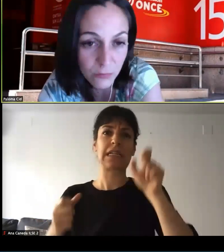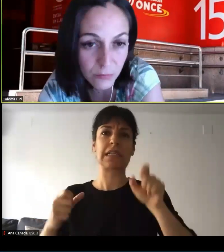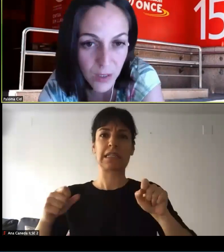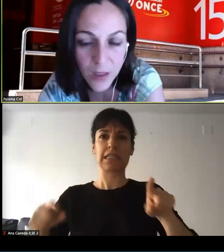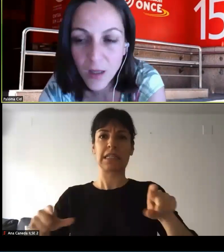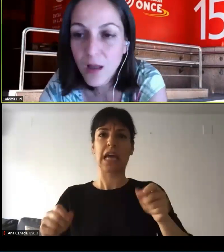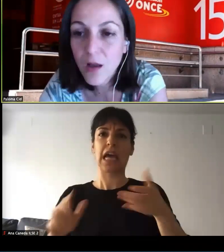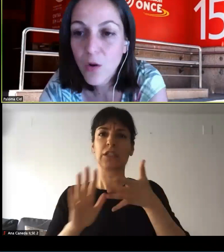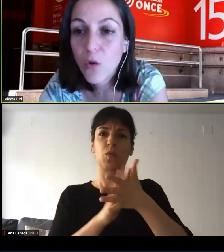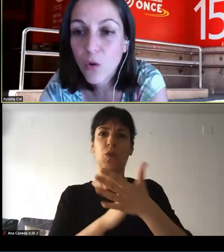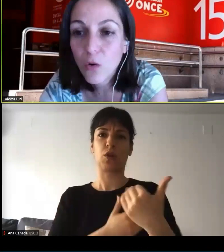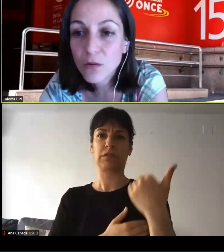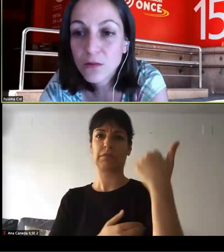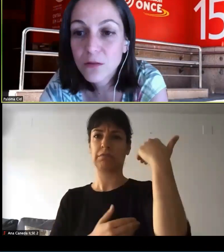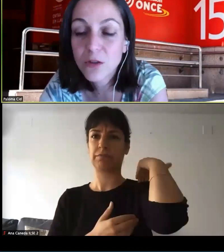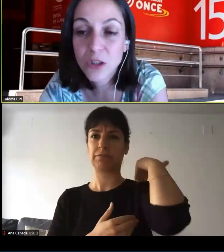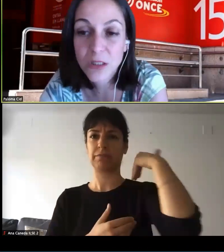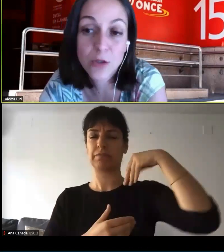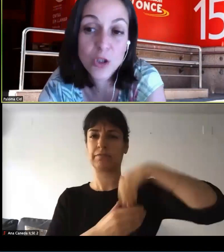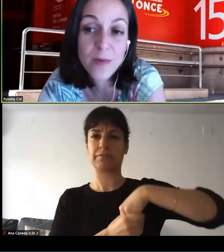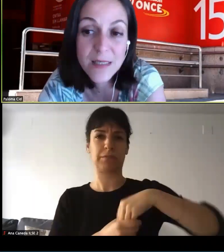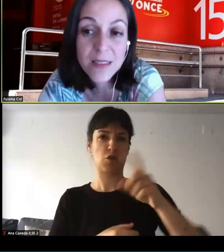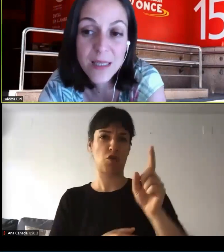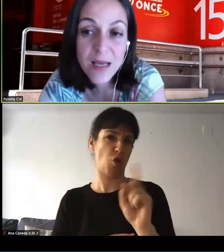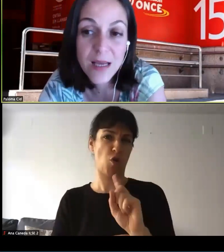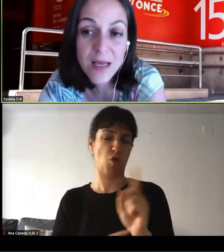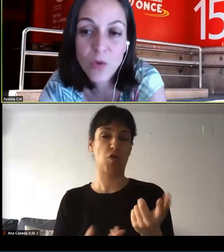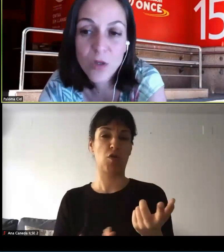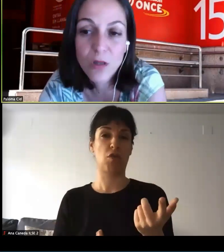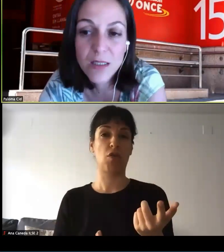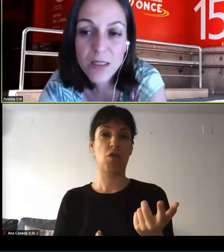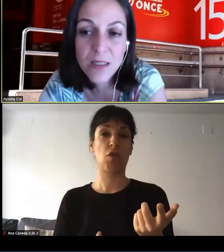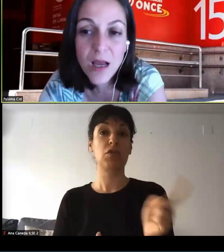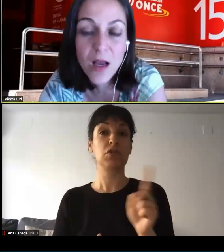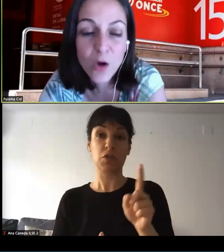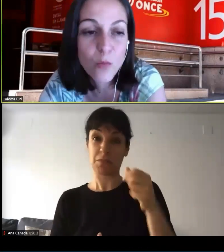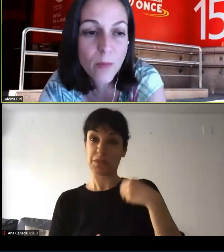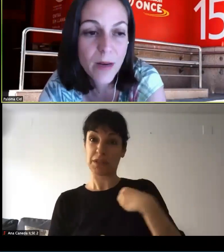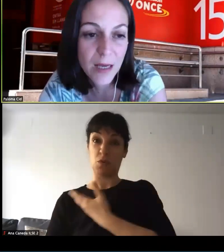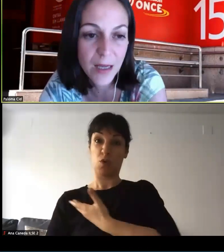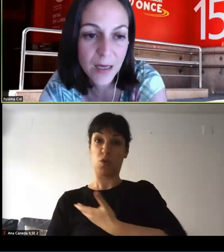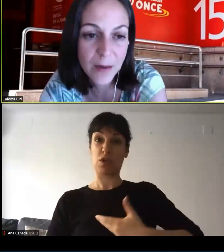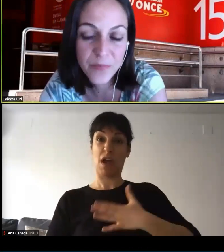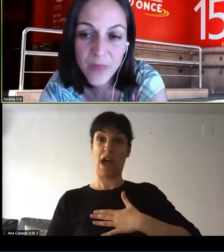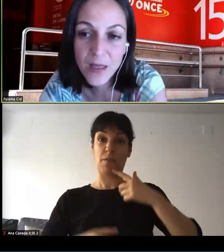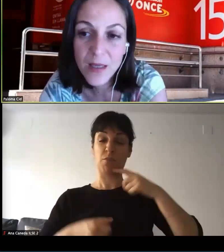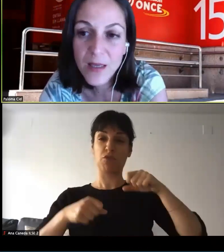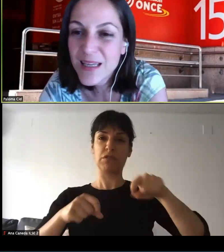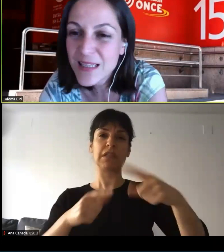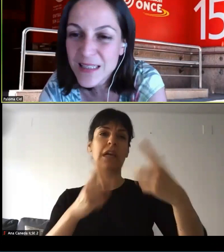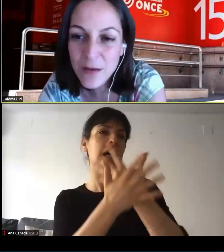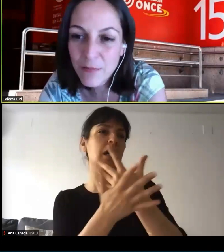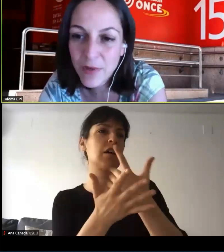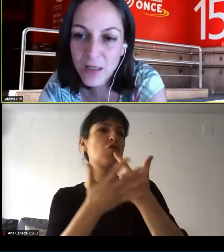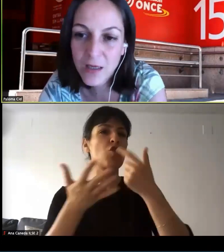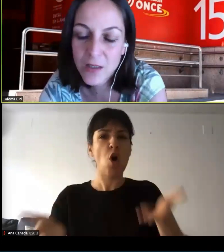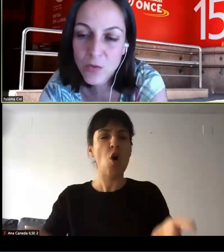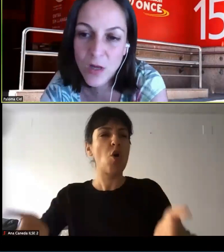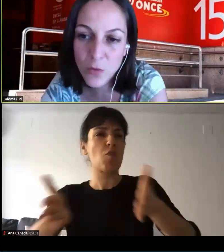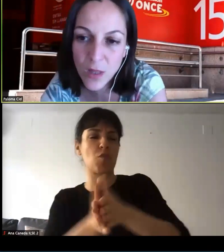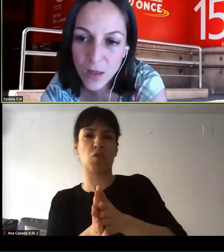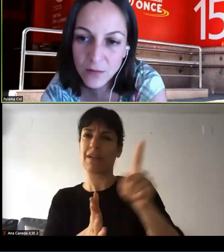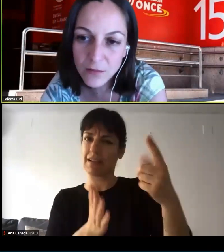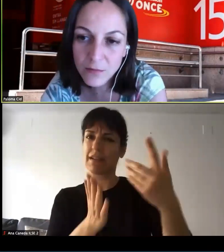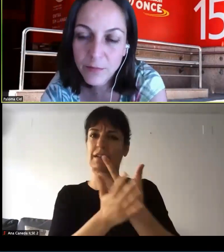bolso, o nos va a enseñar el dueño de la silla a cómo manejarla. Y siempre que tengáis